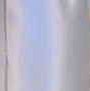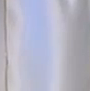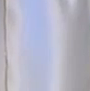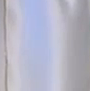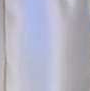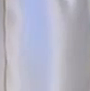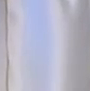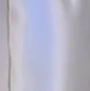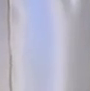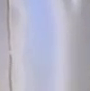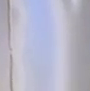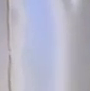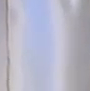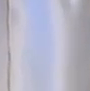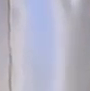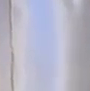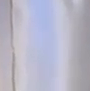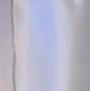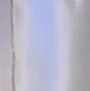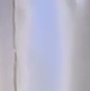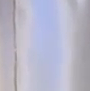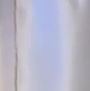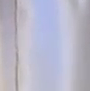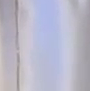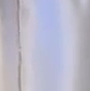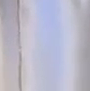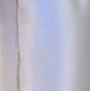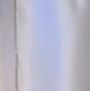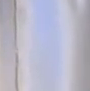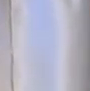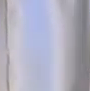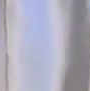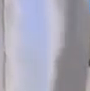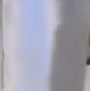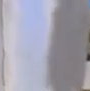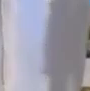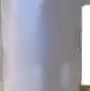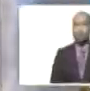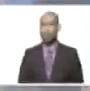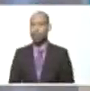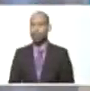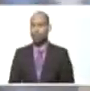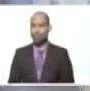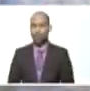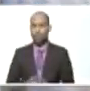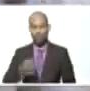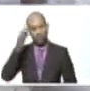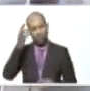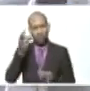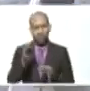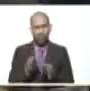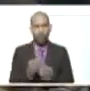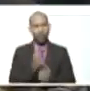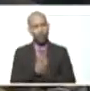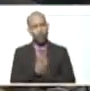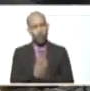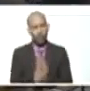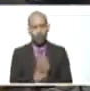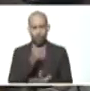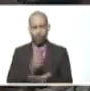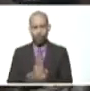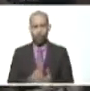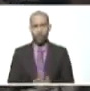conceda la gracia de acrecentar en la Iglesia la verdadera comunión de fe y de amor.